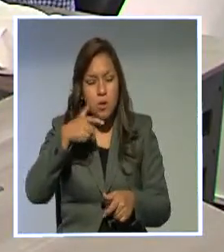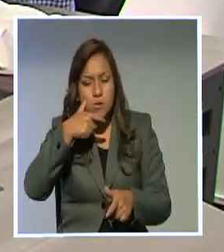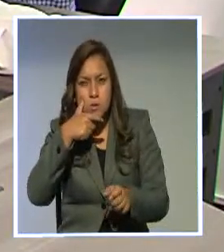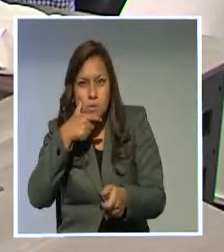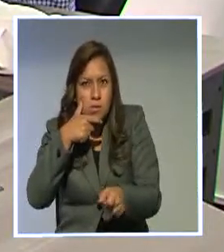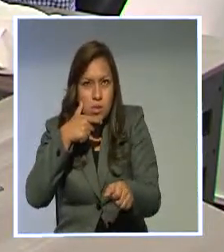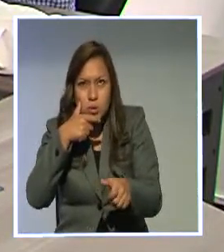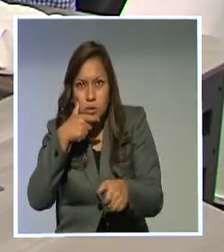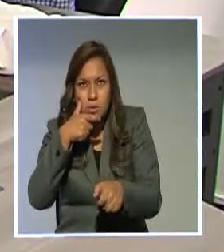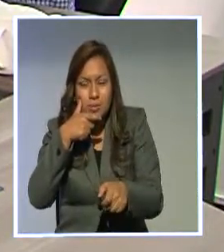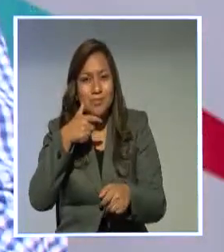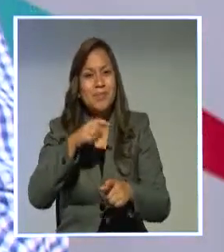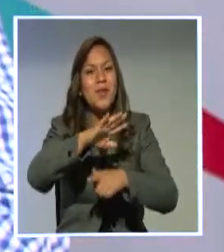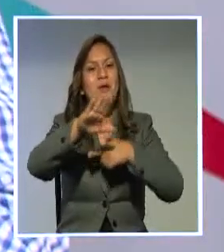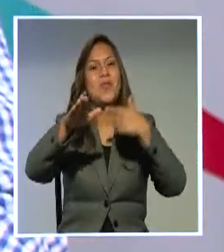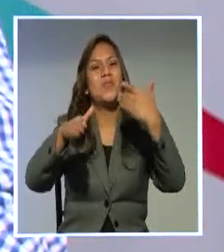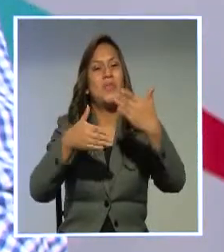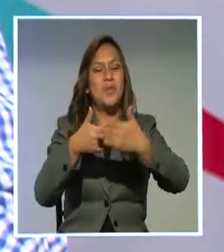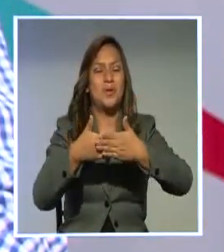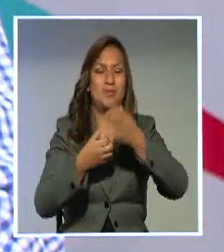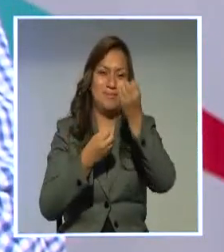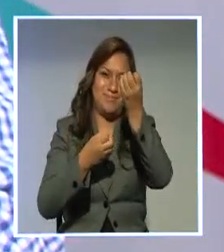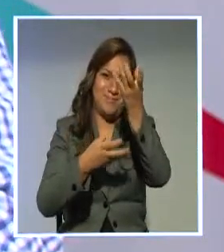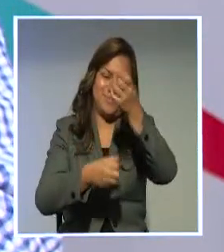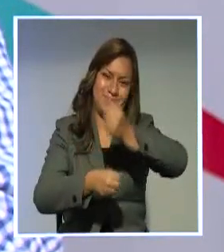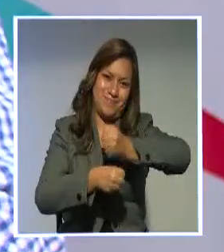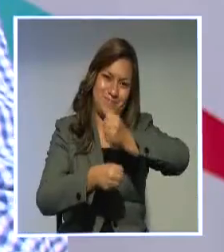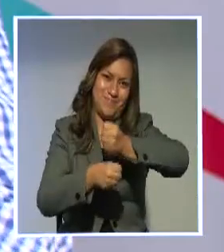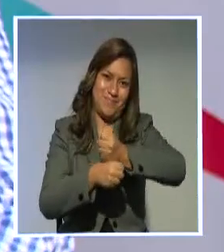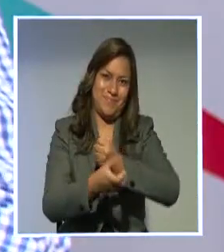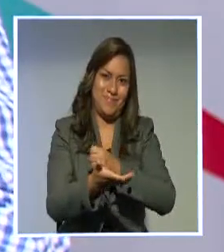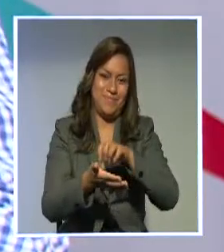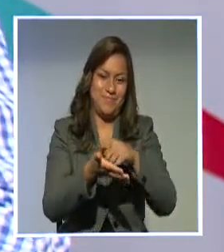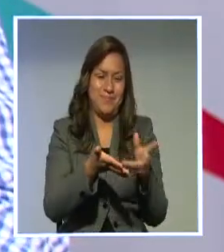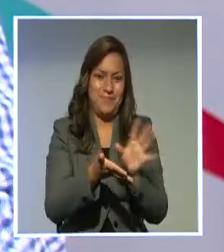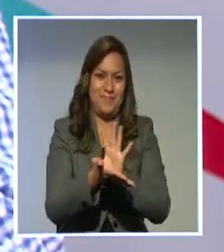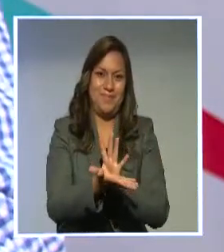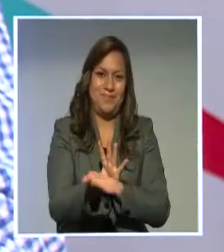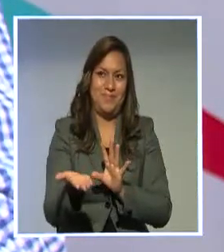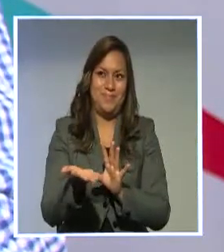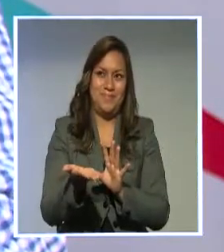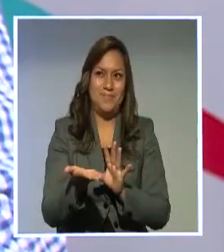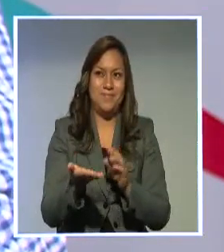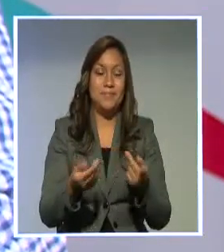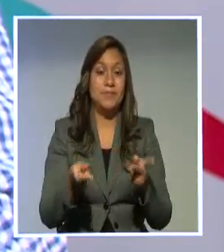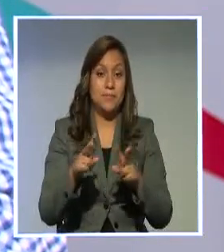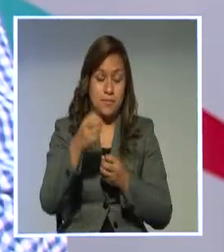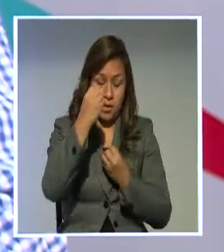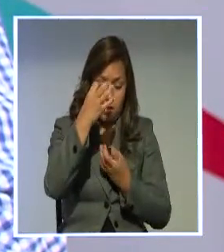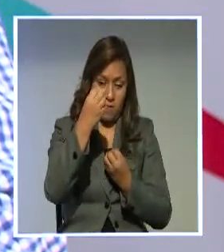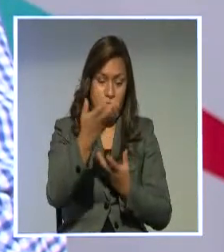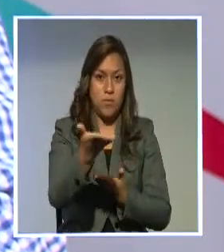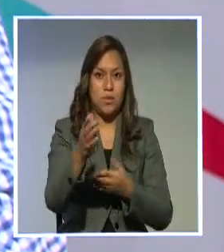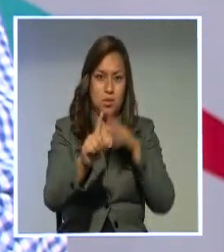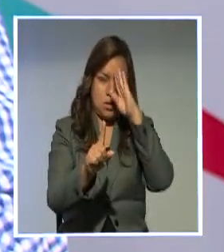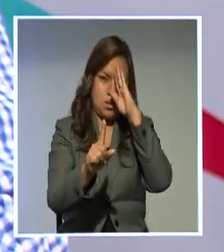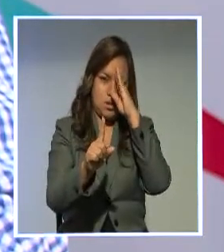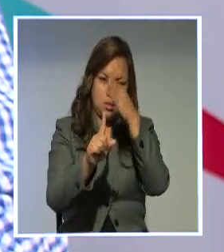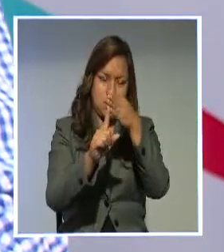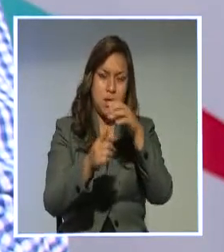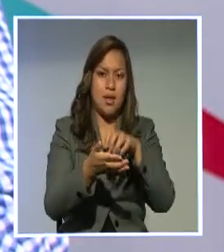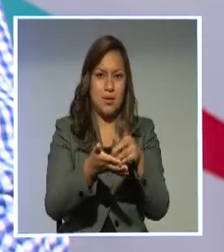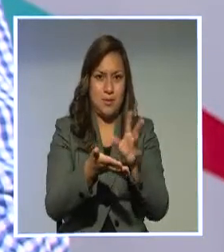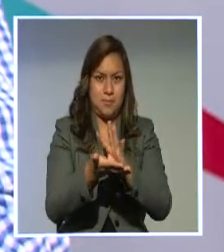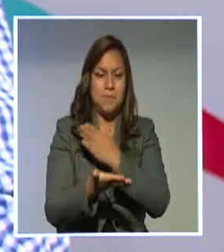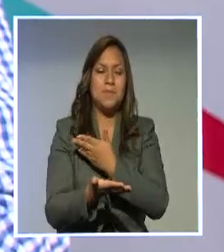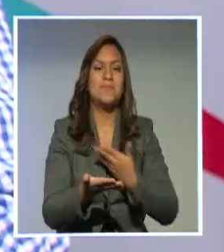que en unidad hacemos la información de la Asamblea Nacional y en este caso desde la información directa de la Presidencia